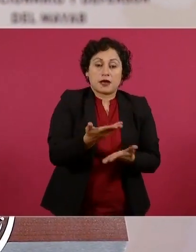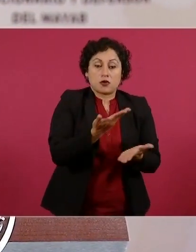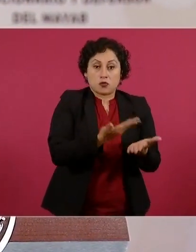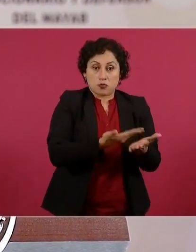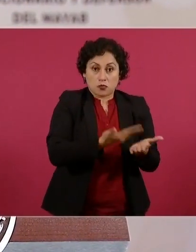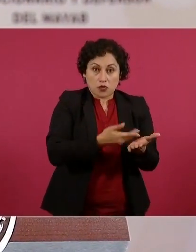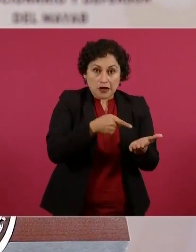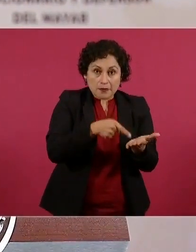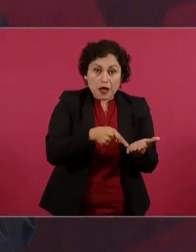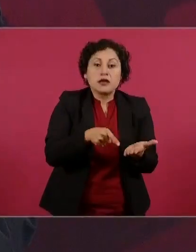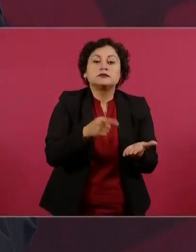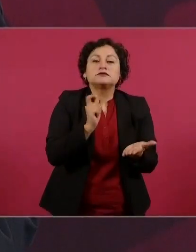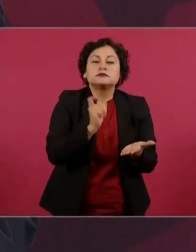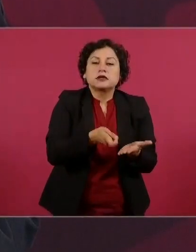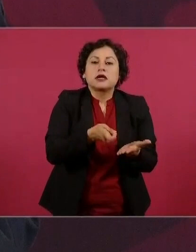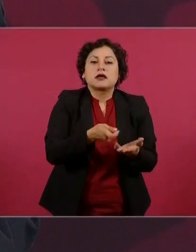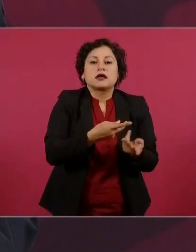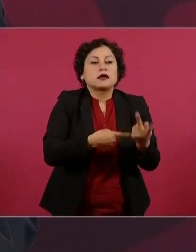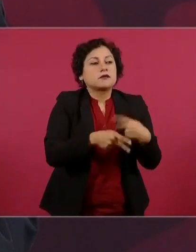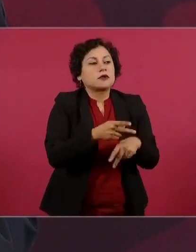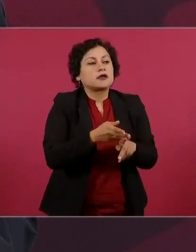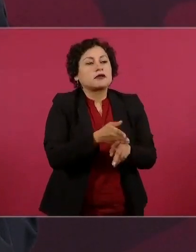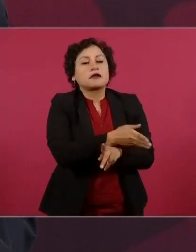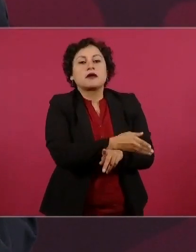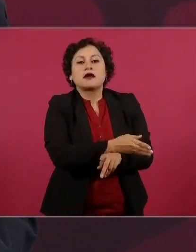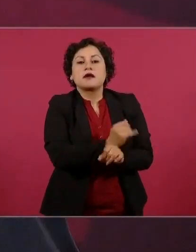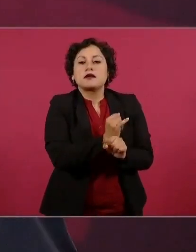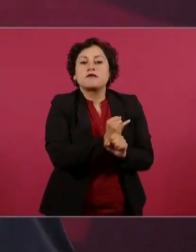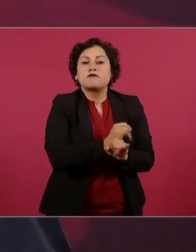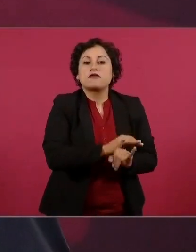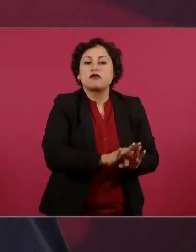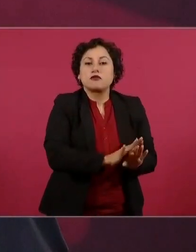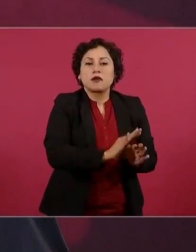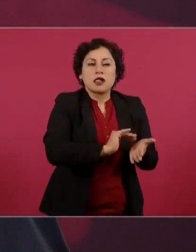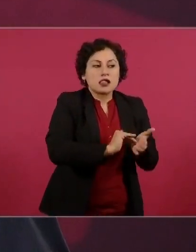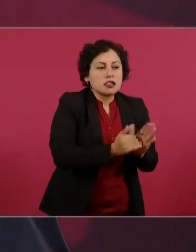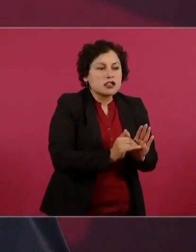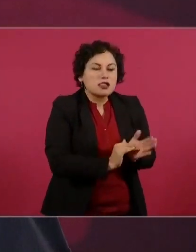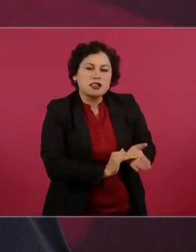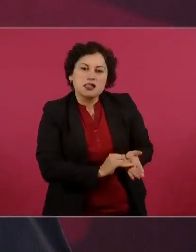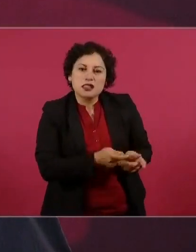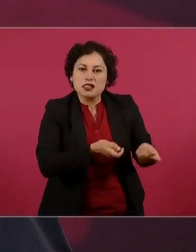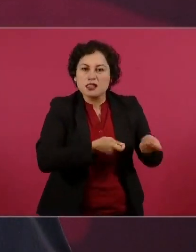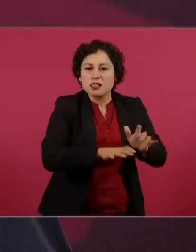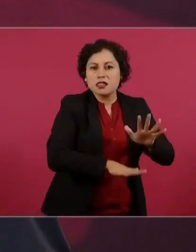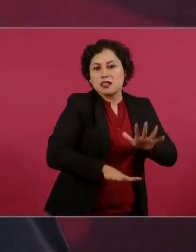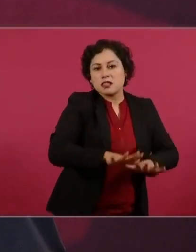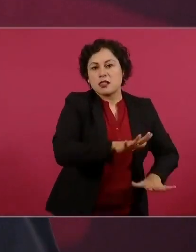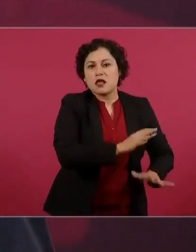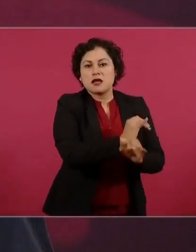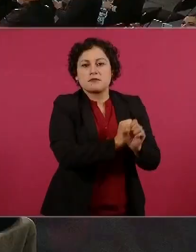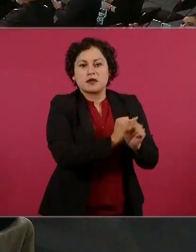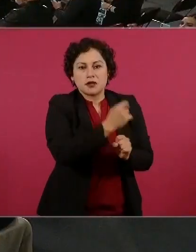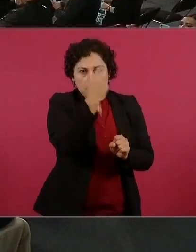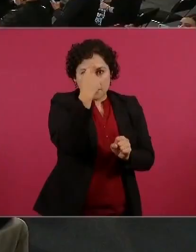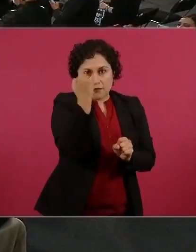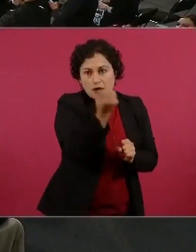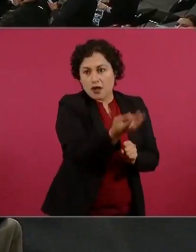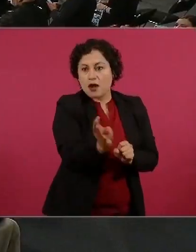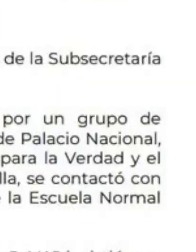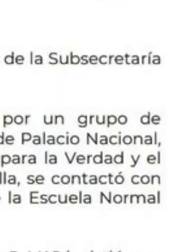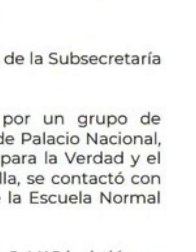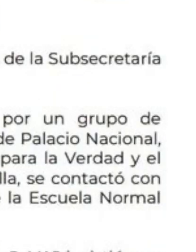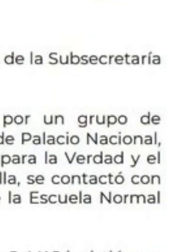se manipuló la inform la la la investigación para proteger a ciertas